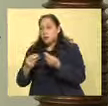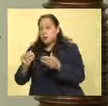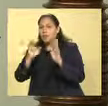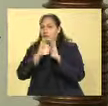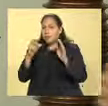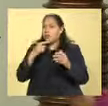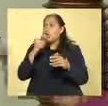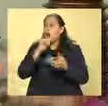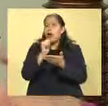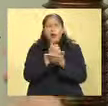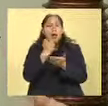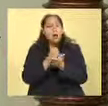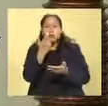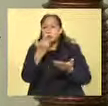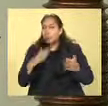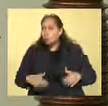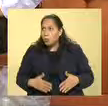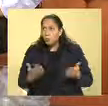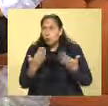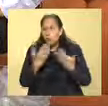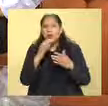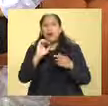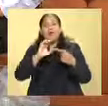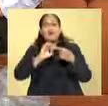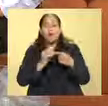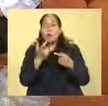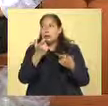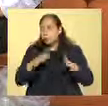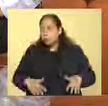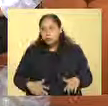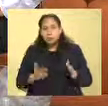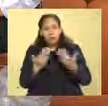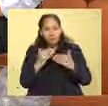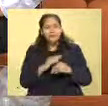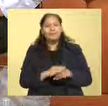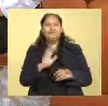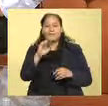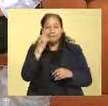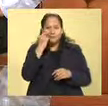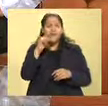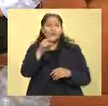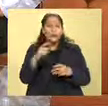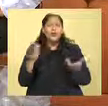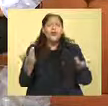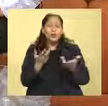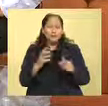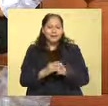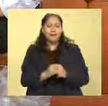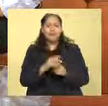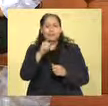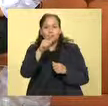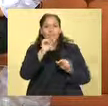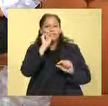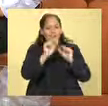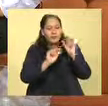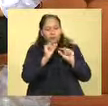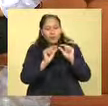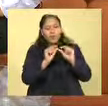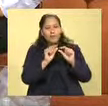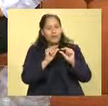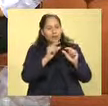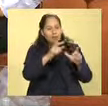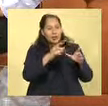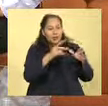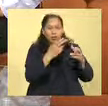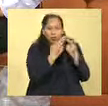de arroz o un kilo de frijol o qué sé yo, ¿no? Lo que deben de hacer es comprar a granel. Y además